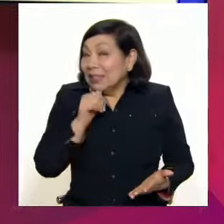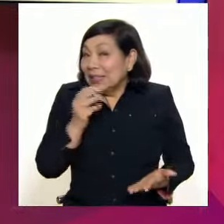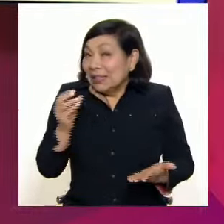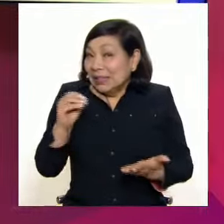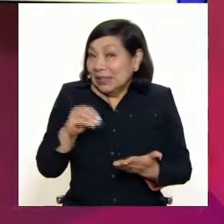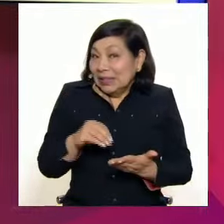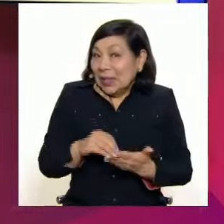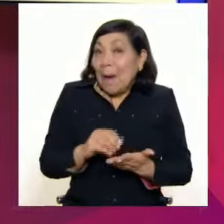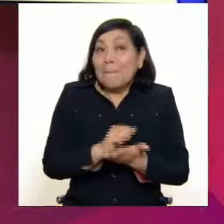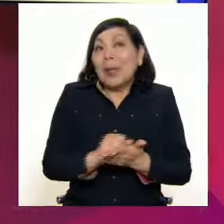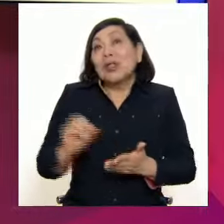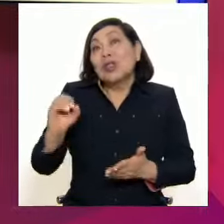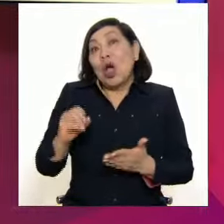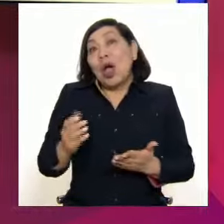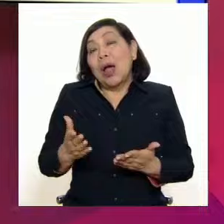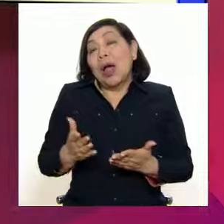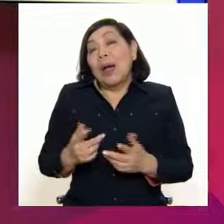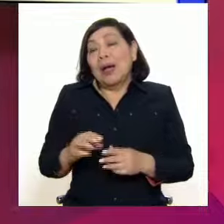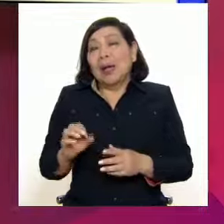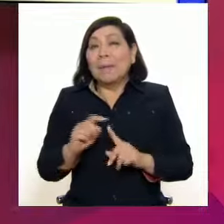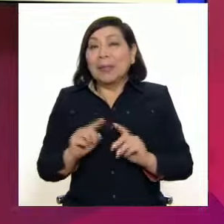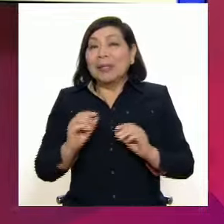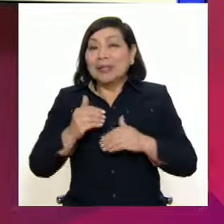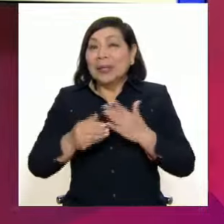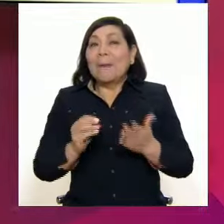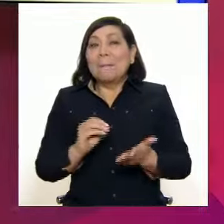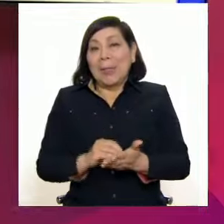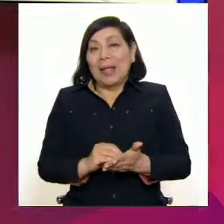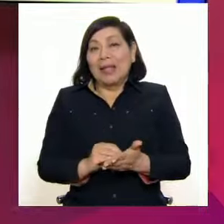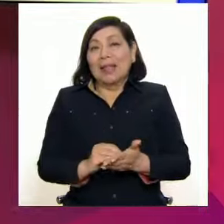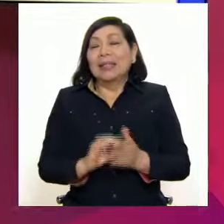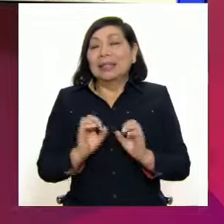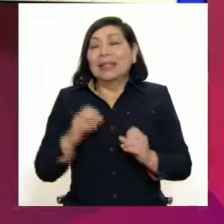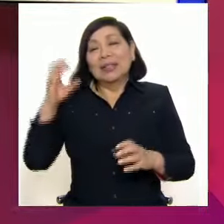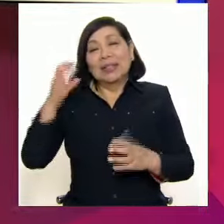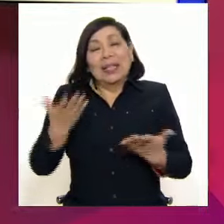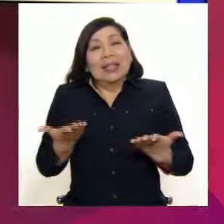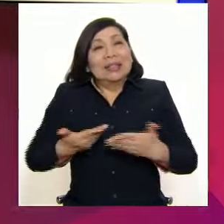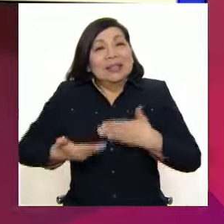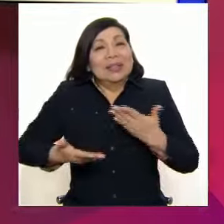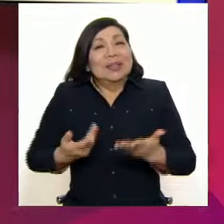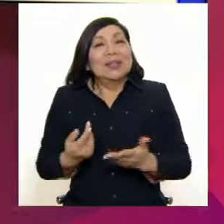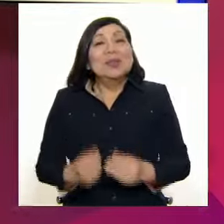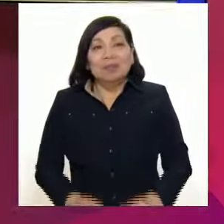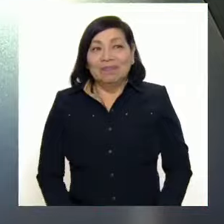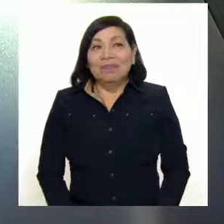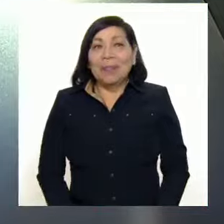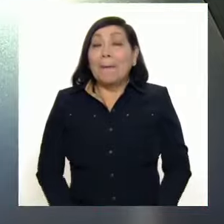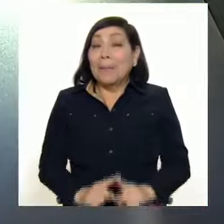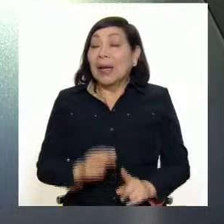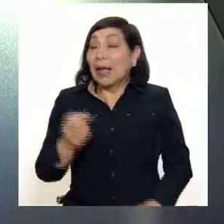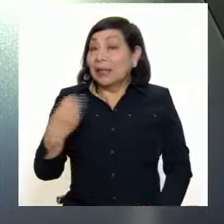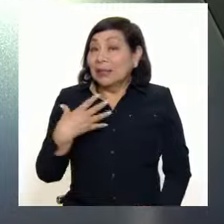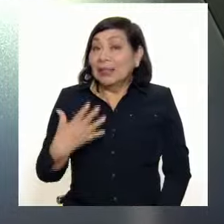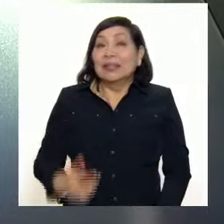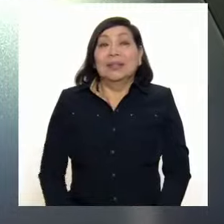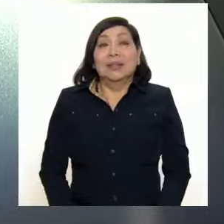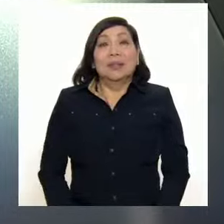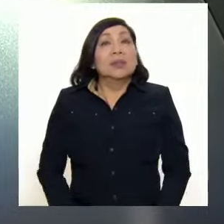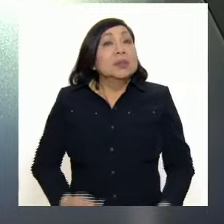todavía estamos en el mes de octubre. Sin embargo, a medida que vayamos avanzando, de por sí, las llovinas ya no van a estarse presentes. Ingeniera, también se estuvo comentando de que